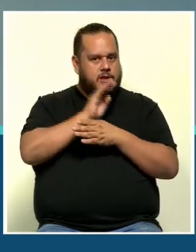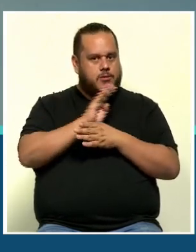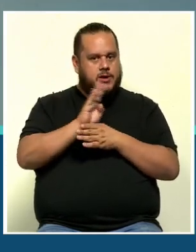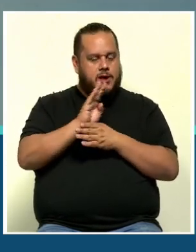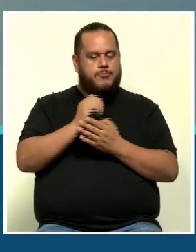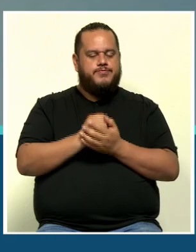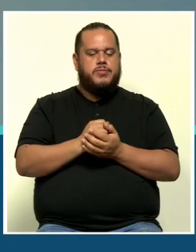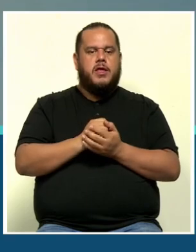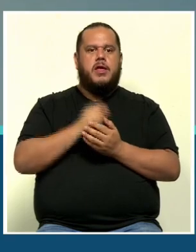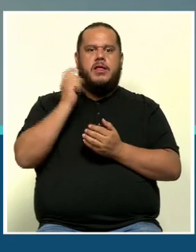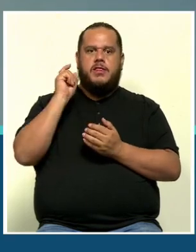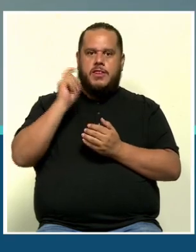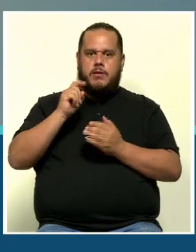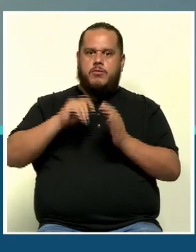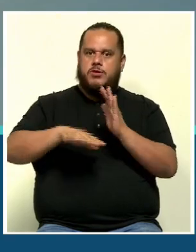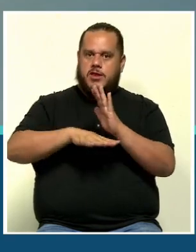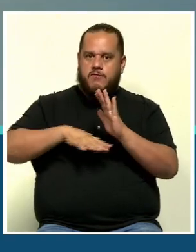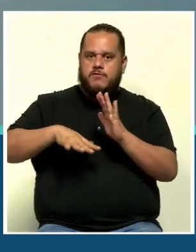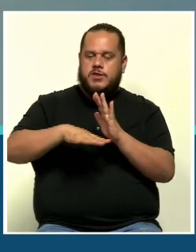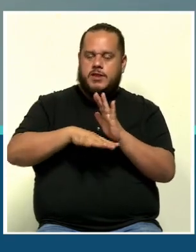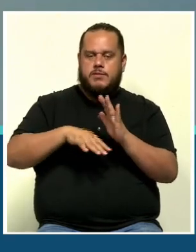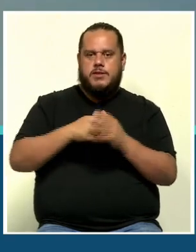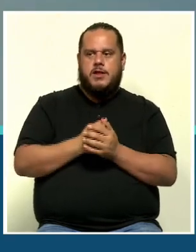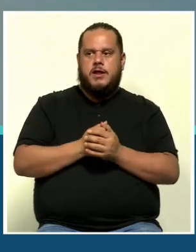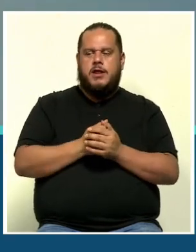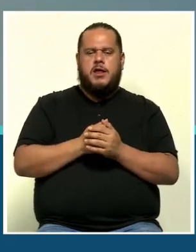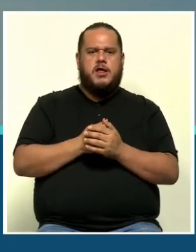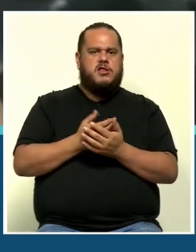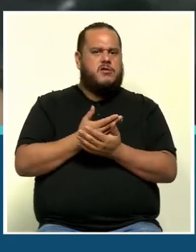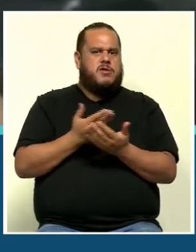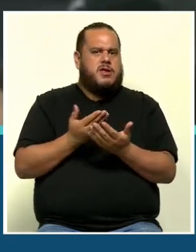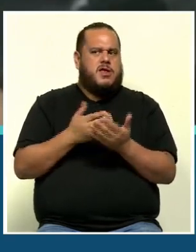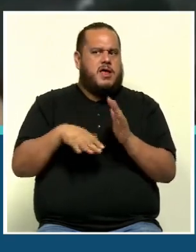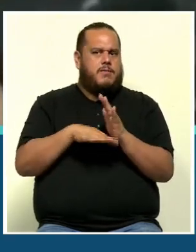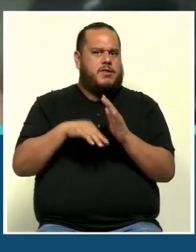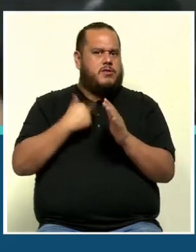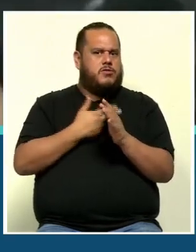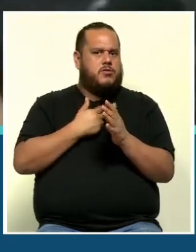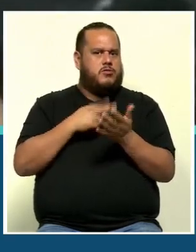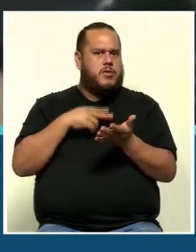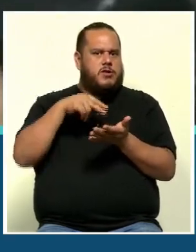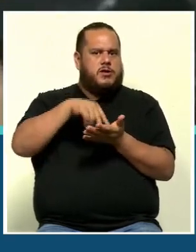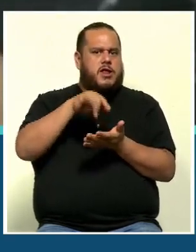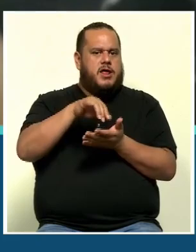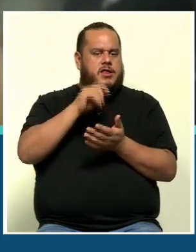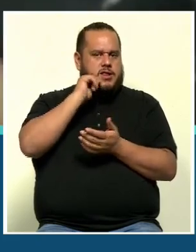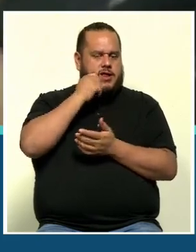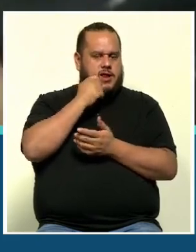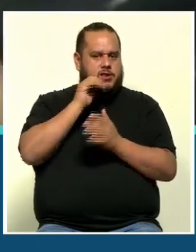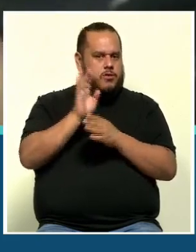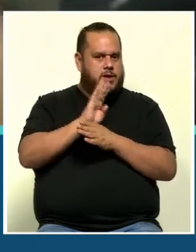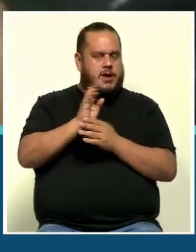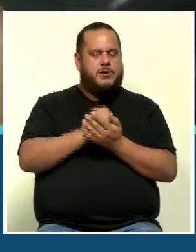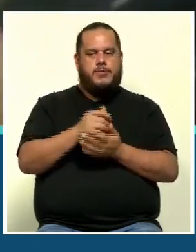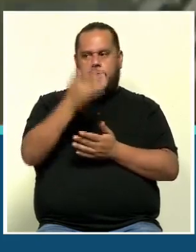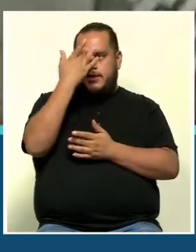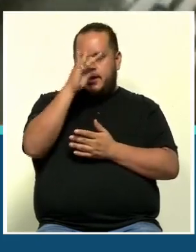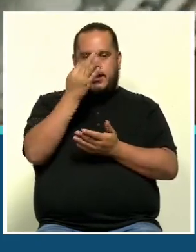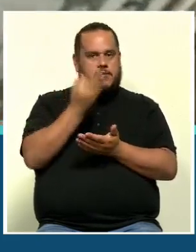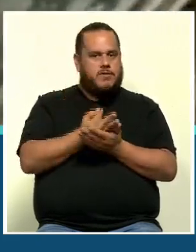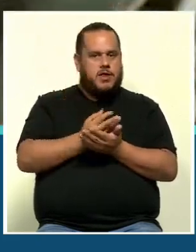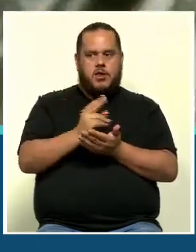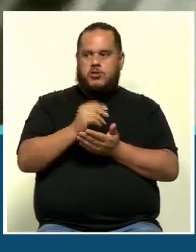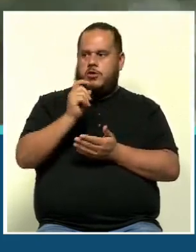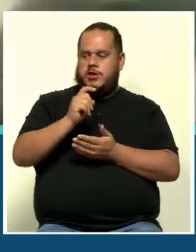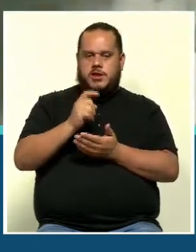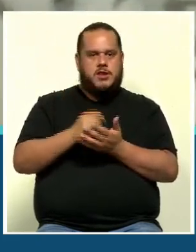hay que fundamentar sobre qué bases vamos a levantar ese secreto bancario. En inteligencia financiera no es necesario